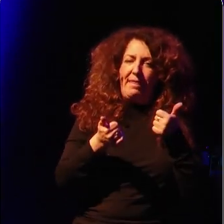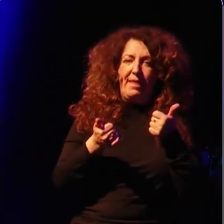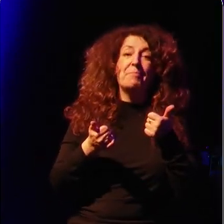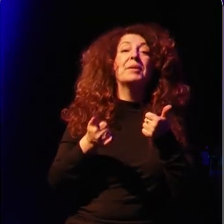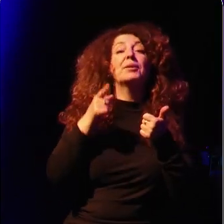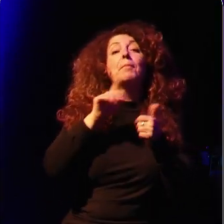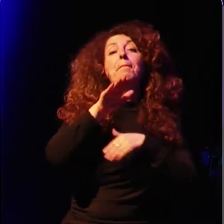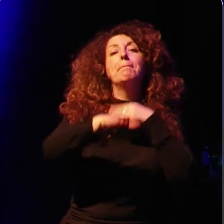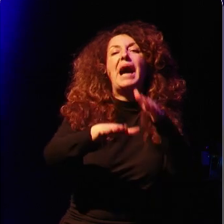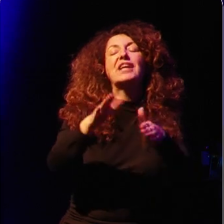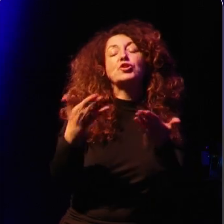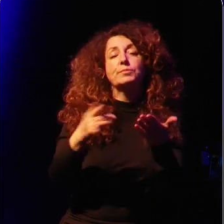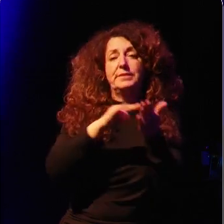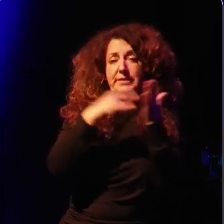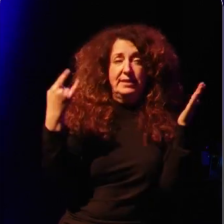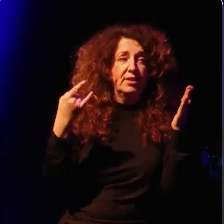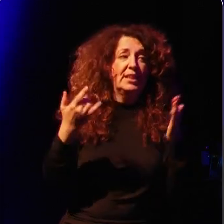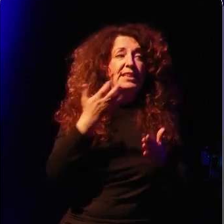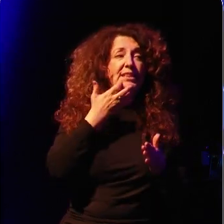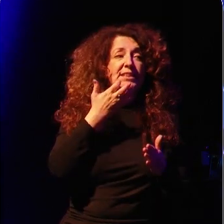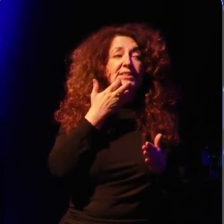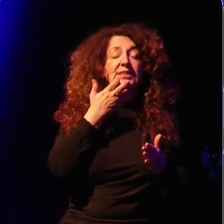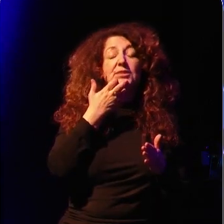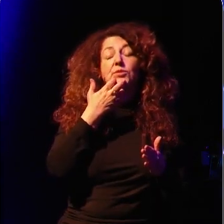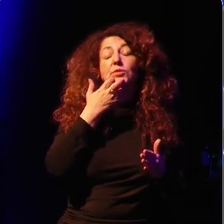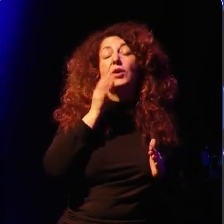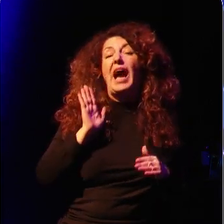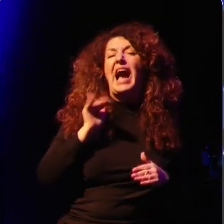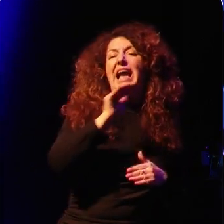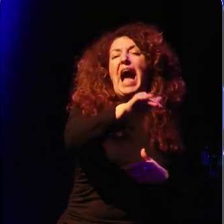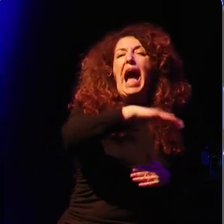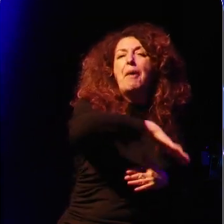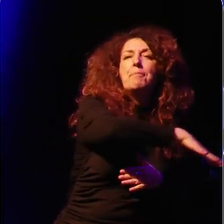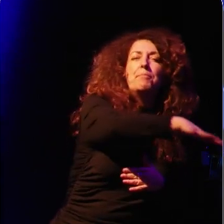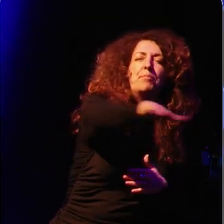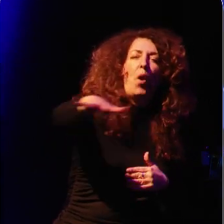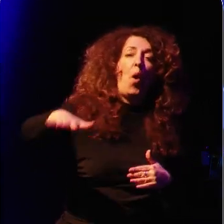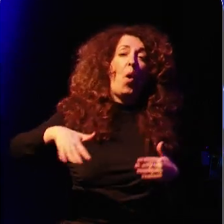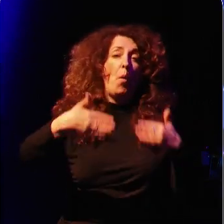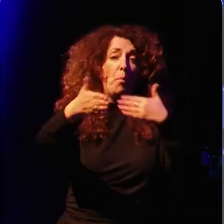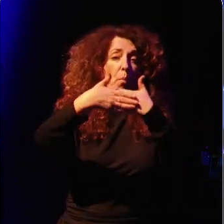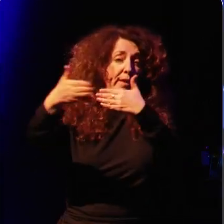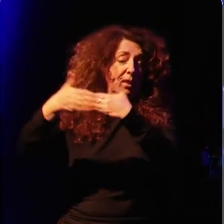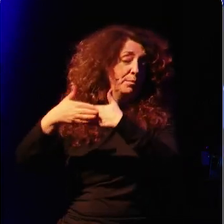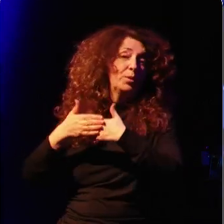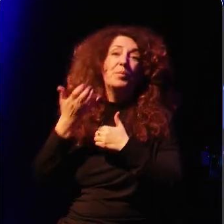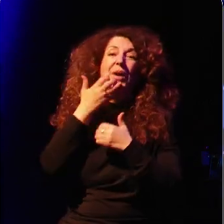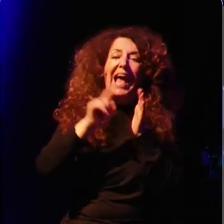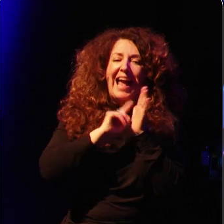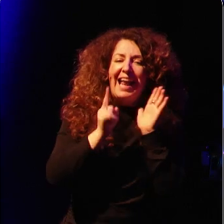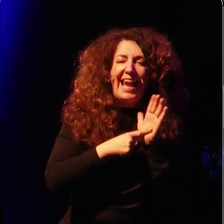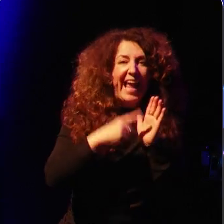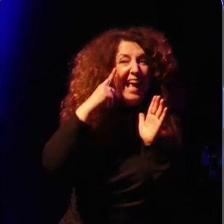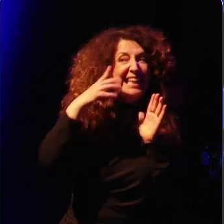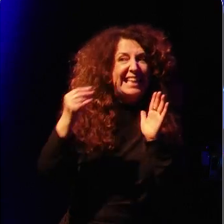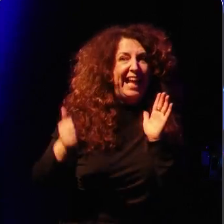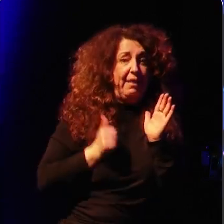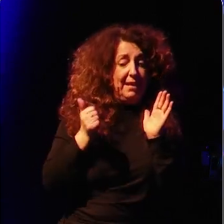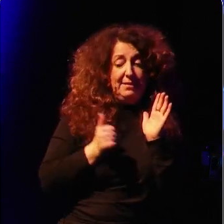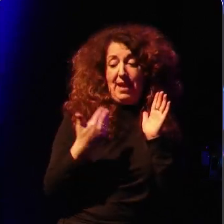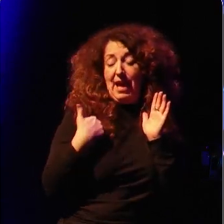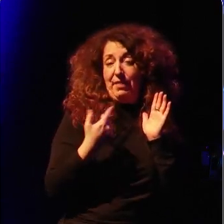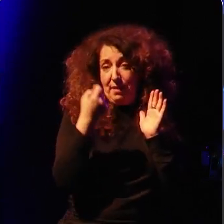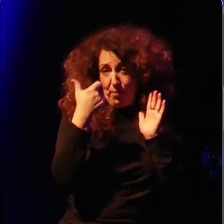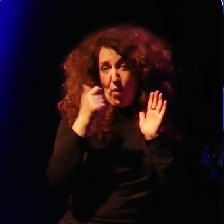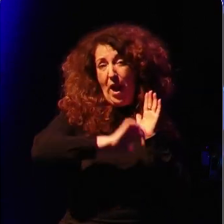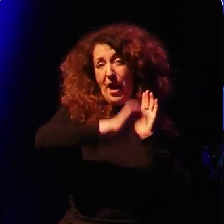son tecnológicos. El hecho de que tú le pongas puertas al campo, dígase la ley de inteligencia artificial que se acaba de aprobar